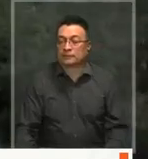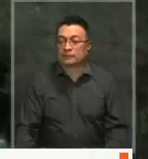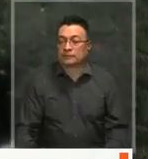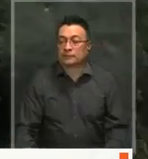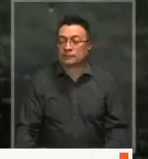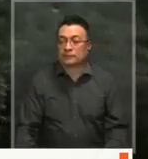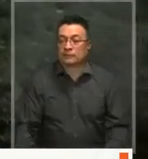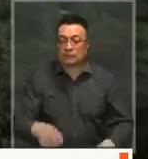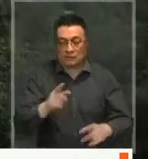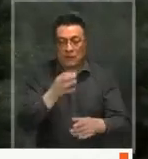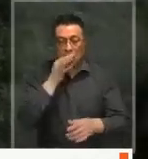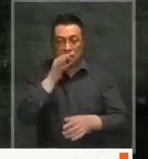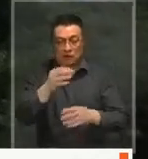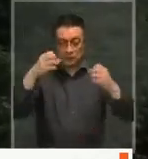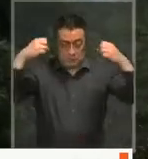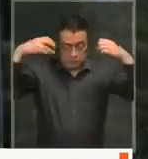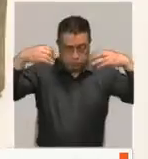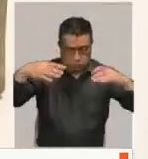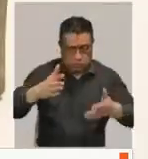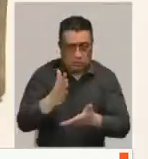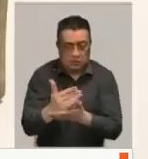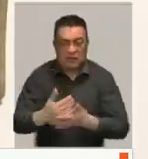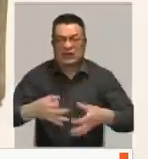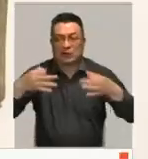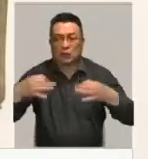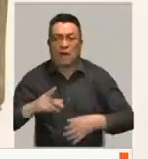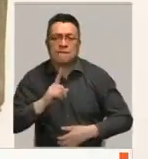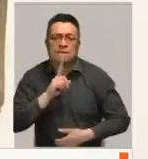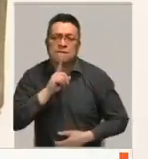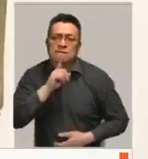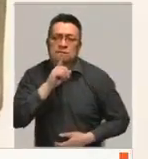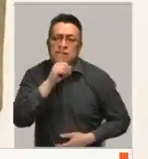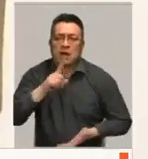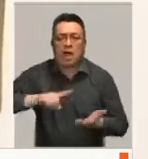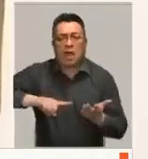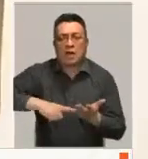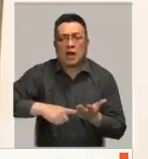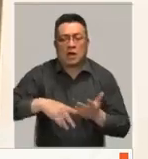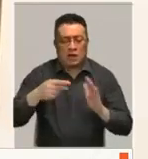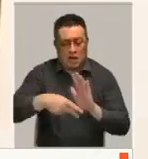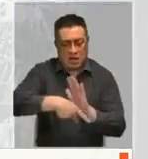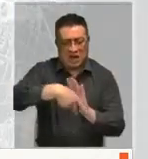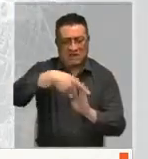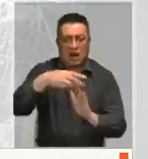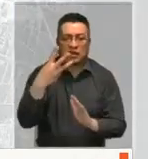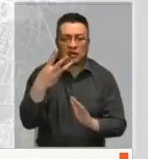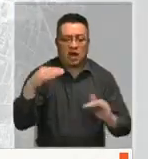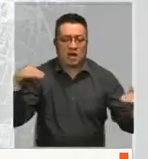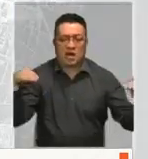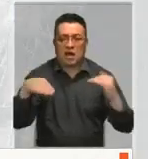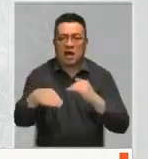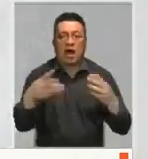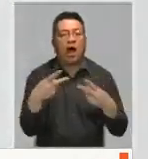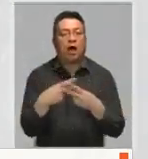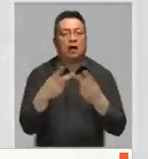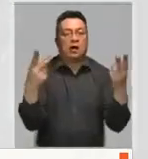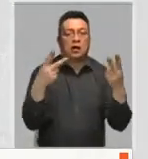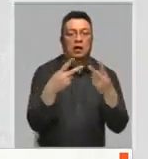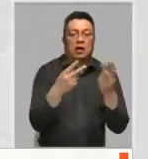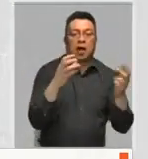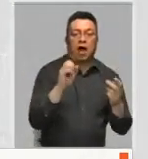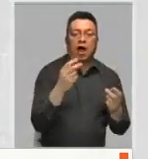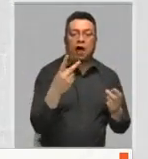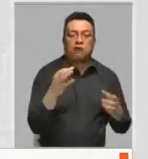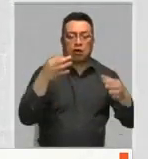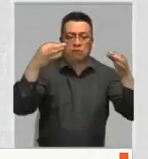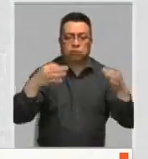Incorporará iluminación y medidas de seguridad de última tecnología con un estándar de 3 pistas. Así se publicitaba AVO 1